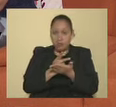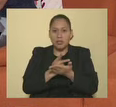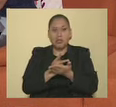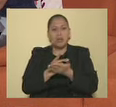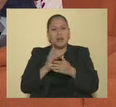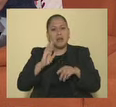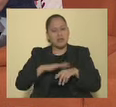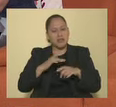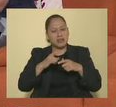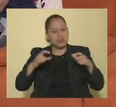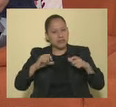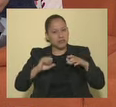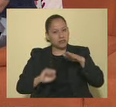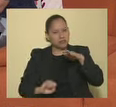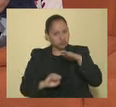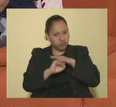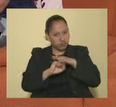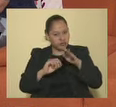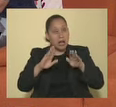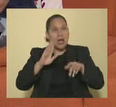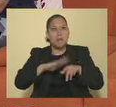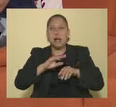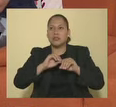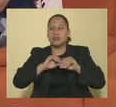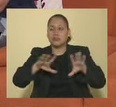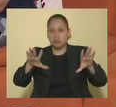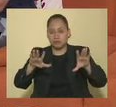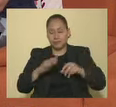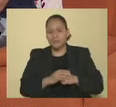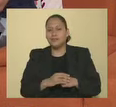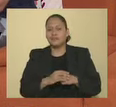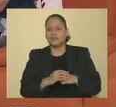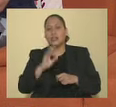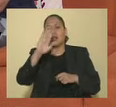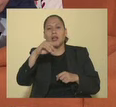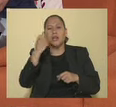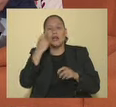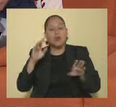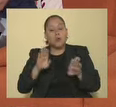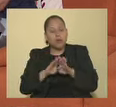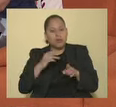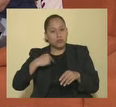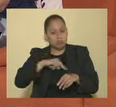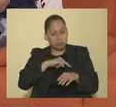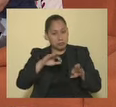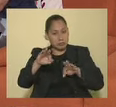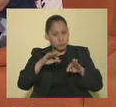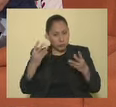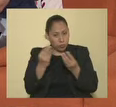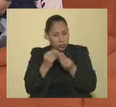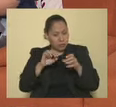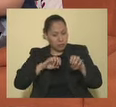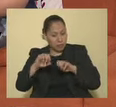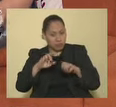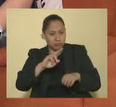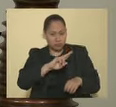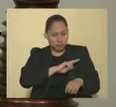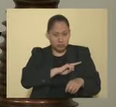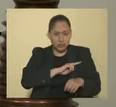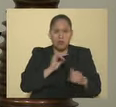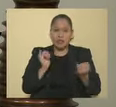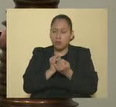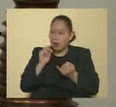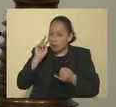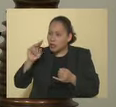más sólidos y que generen más impacto. Ok, aparte de estar trabajando con empresas en el sector privado, lo que veo que